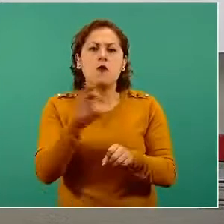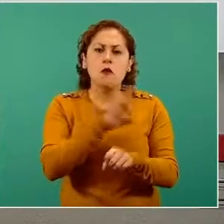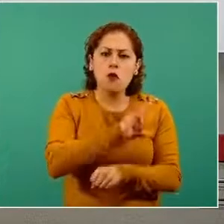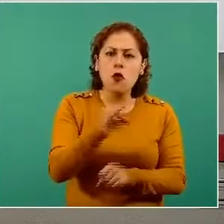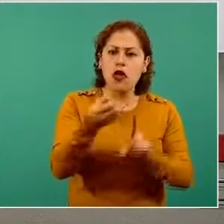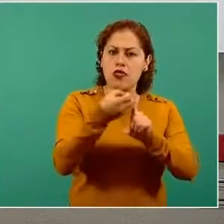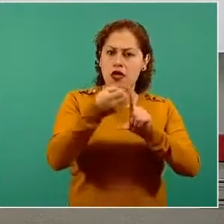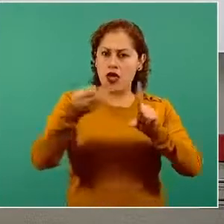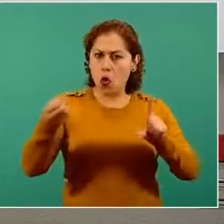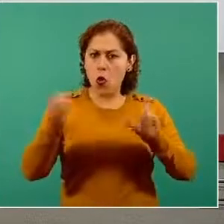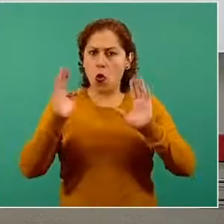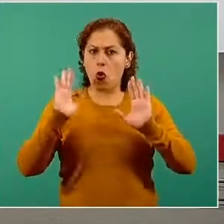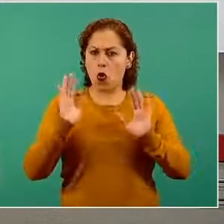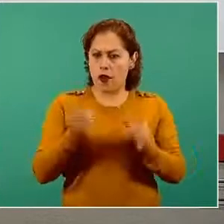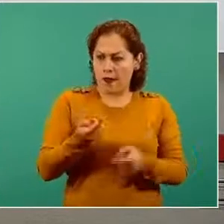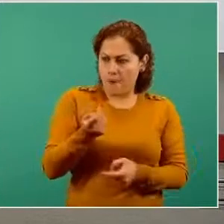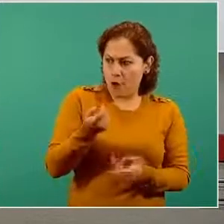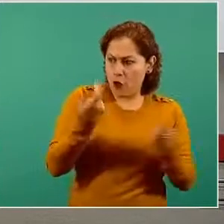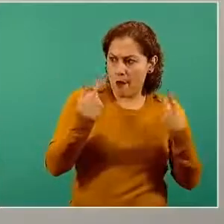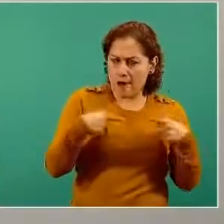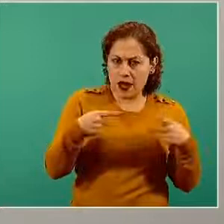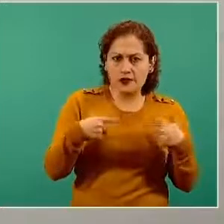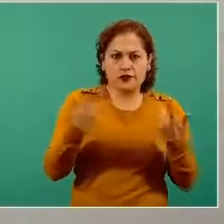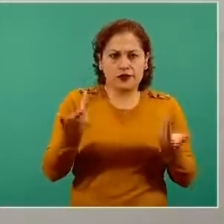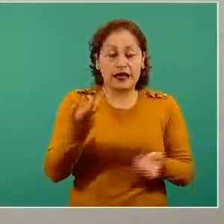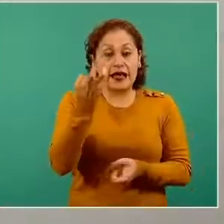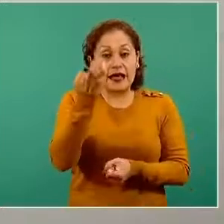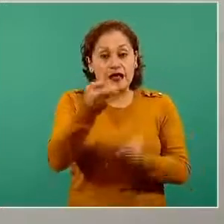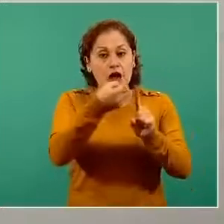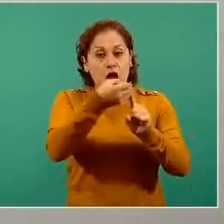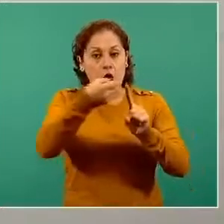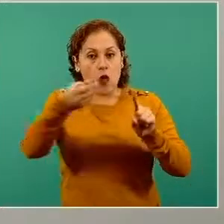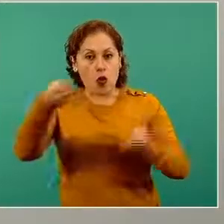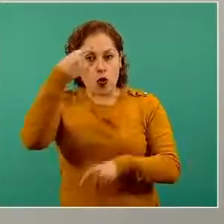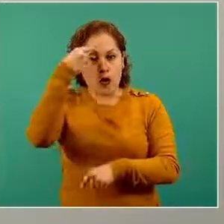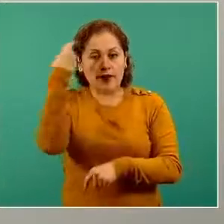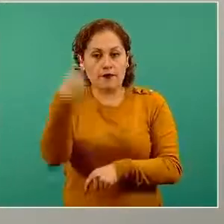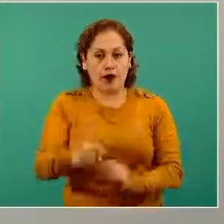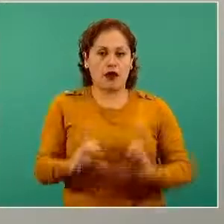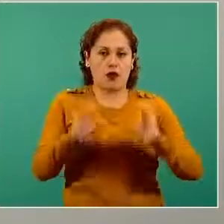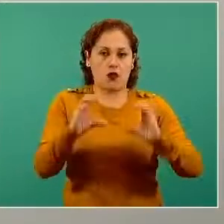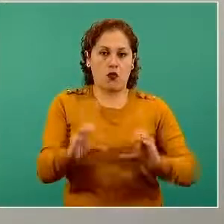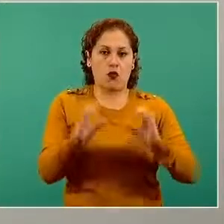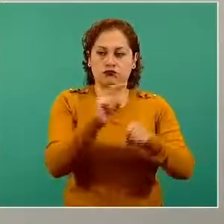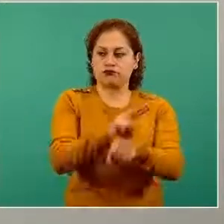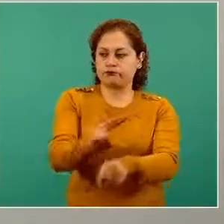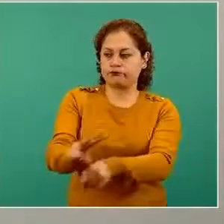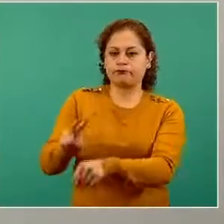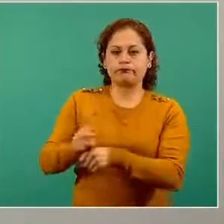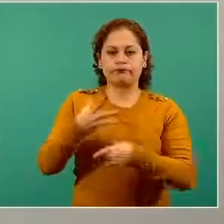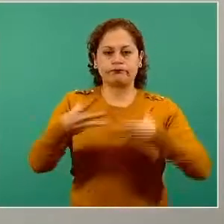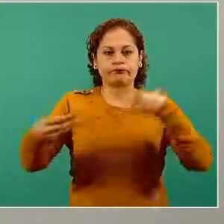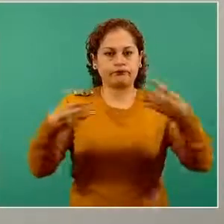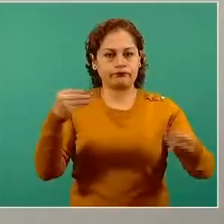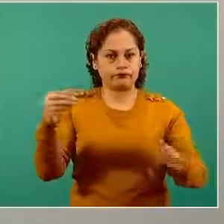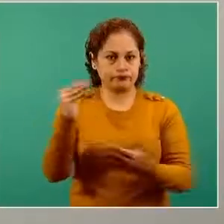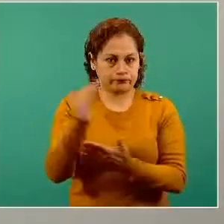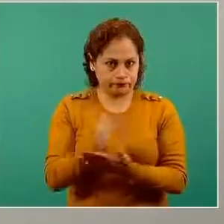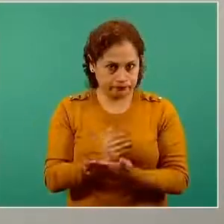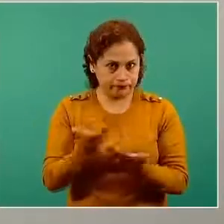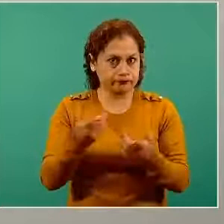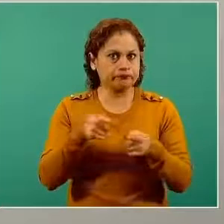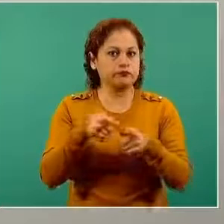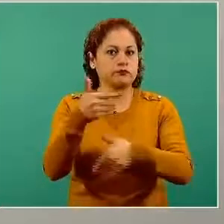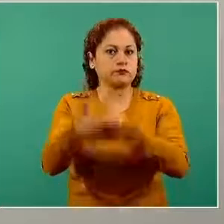contribuya obviamente a no generar mayores riesgos y poder mantener ese nivel medio amarillo durante